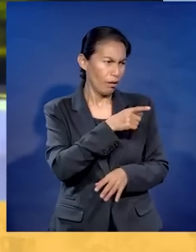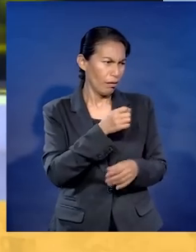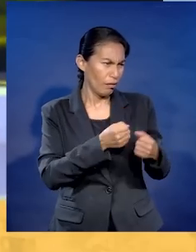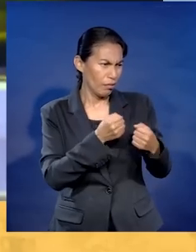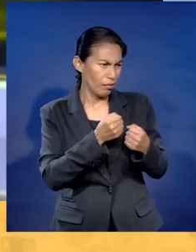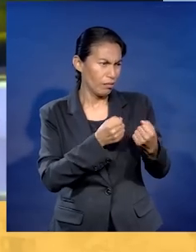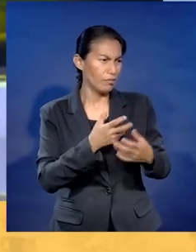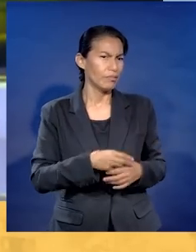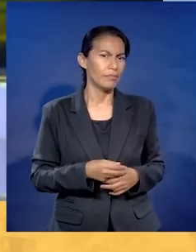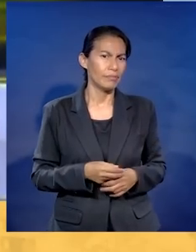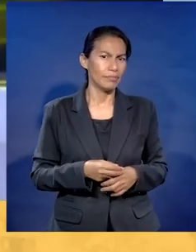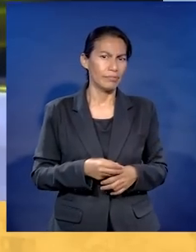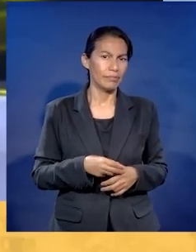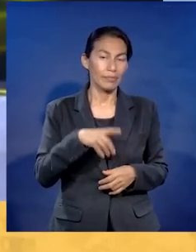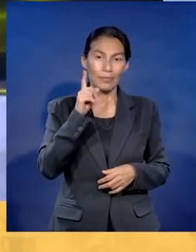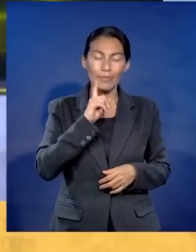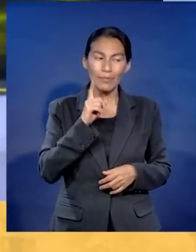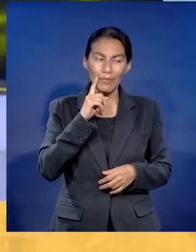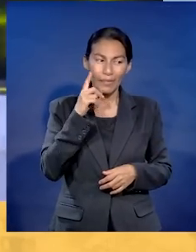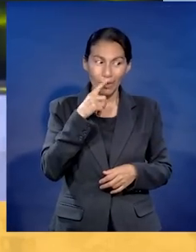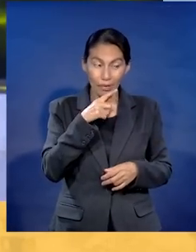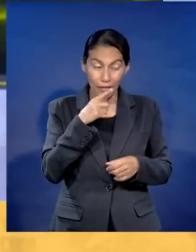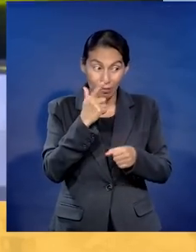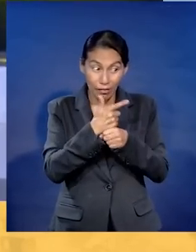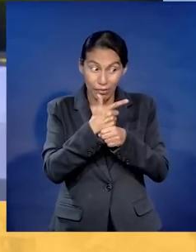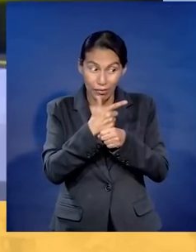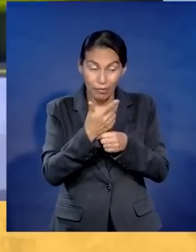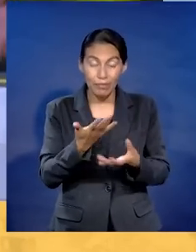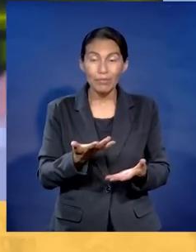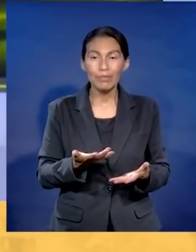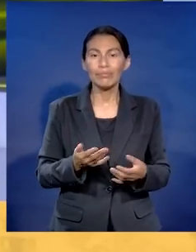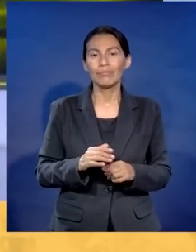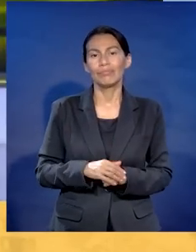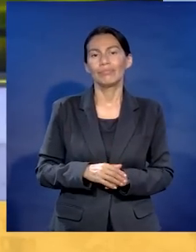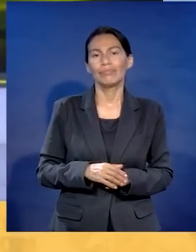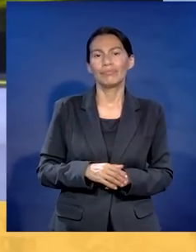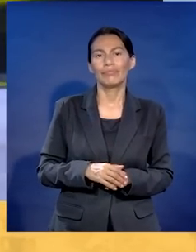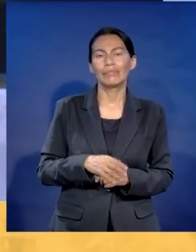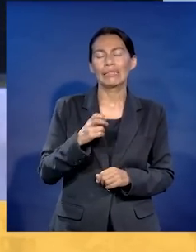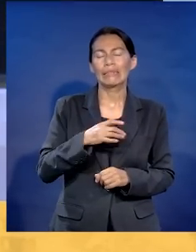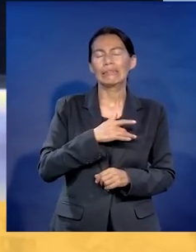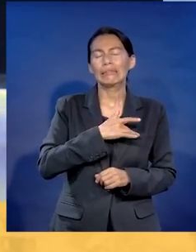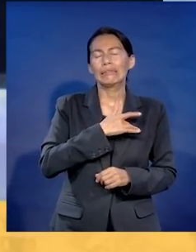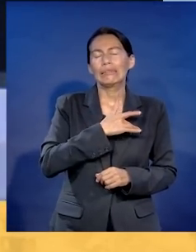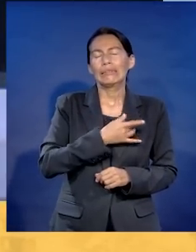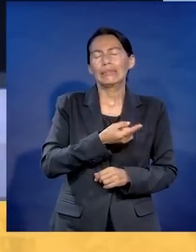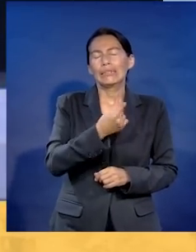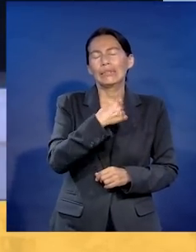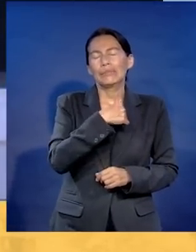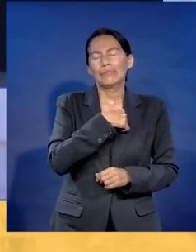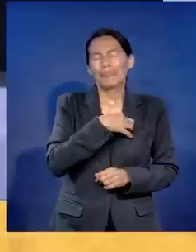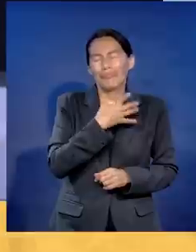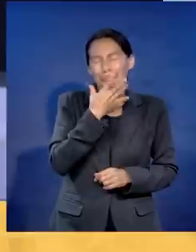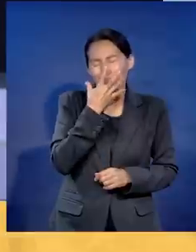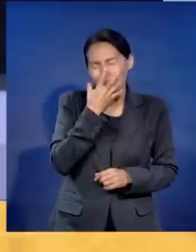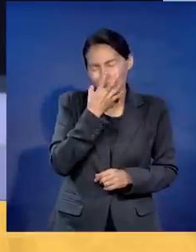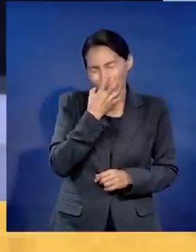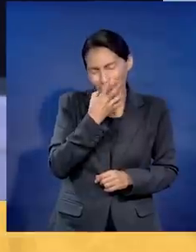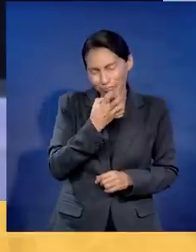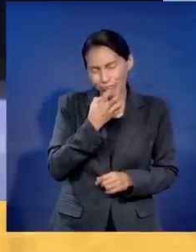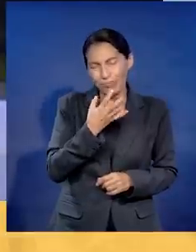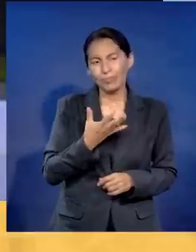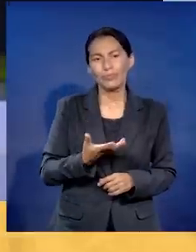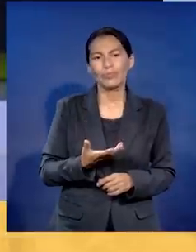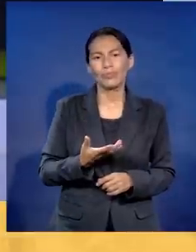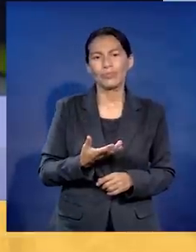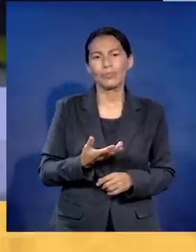¿Qué estás viendo? Nada, el carro allá, mira. Pero ellas saben, se dan cuenta. Eso las